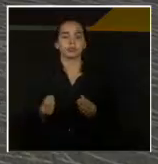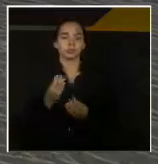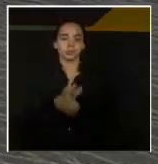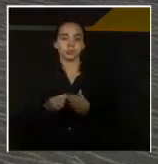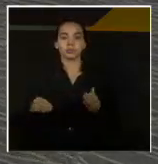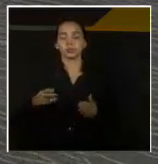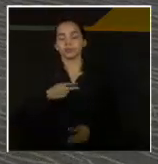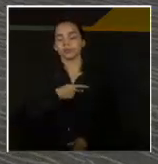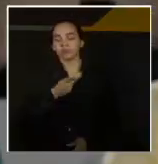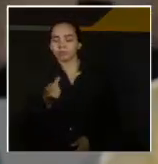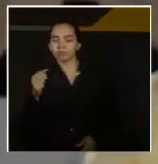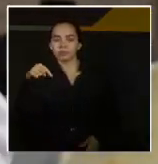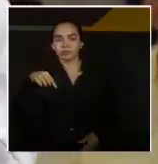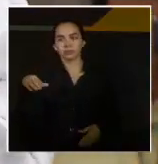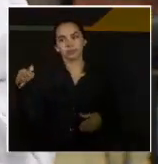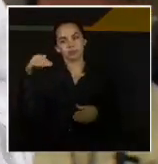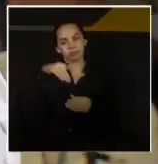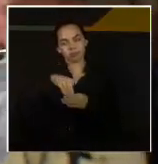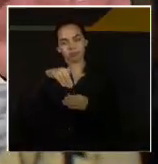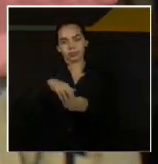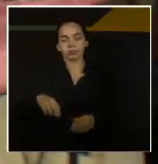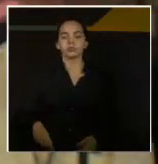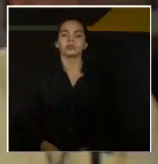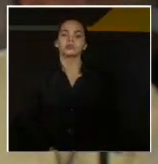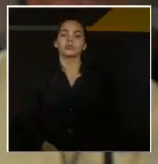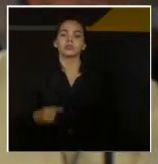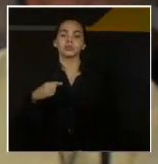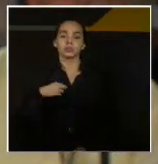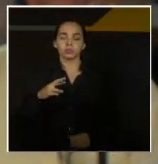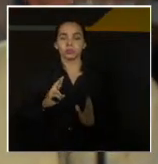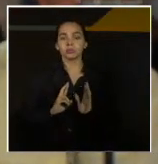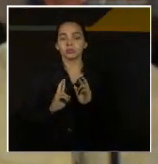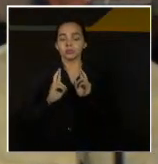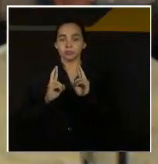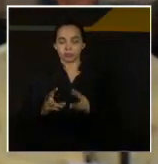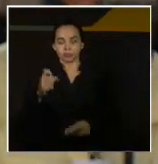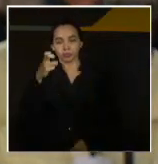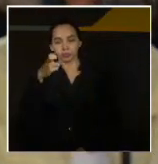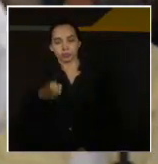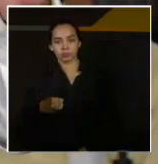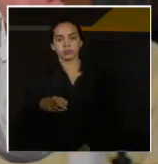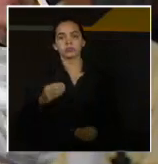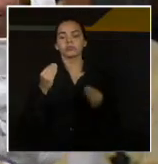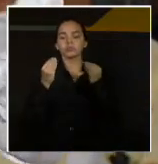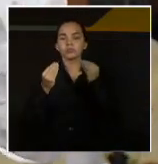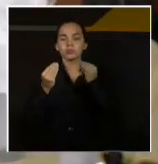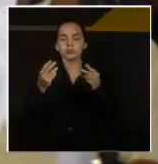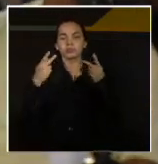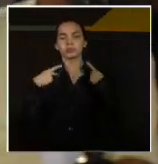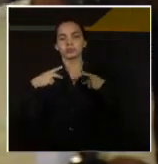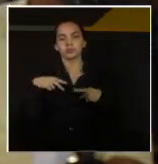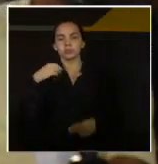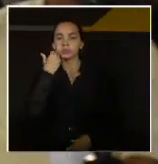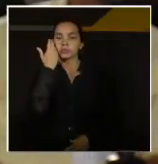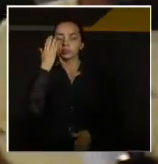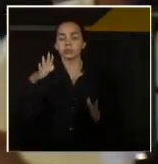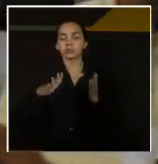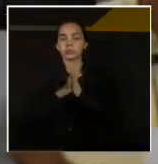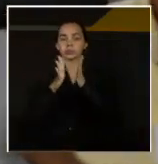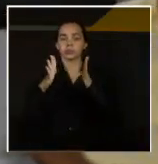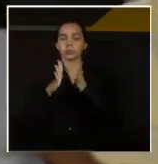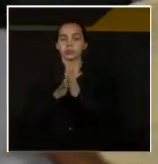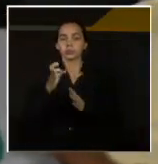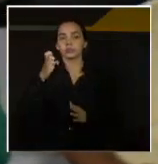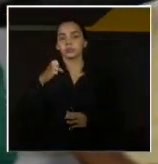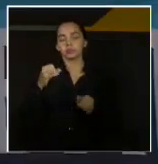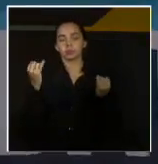pobreza en la cual están sumidas. Yo represento esto, yo represento a mucha gente que quiere participar, que está